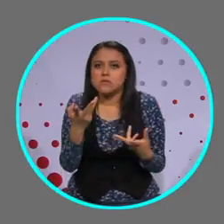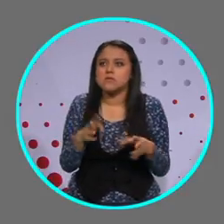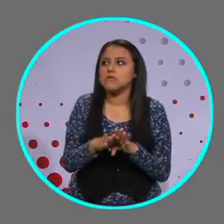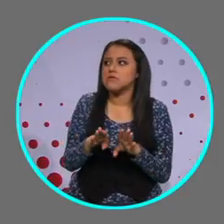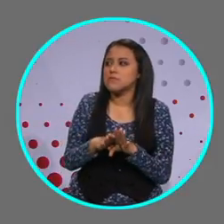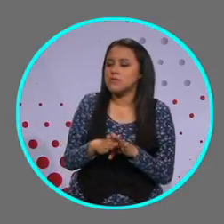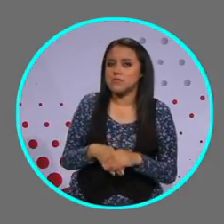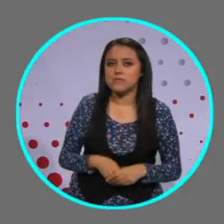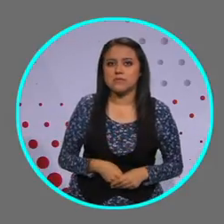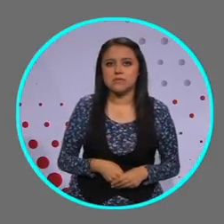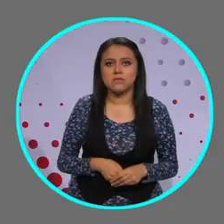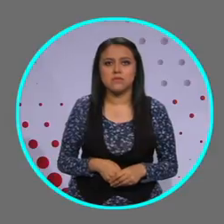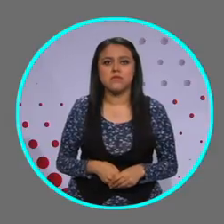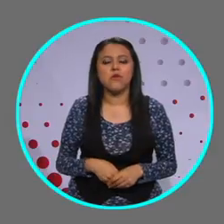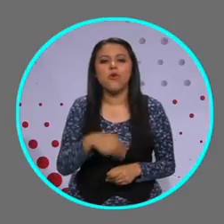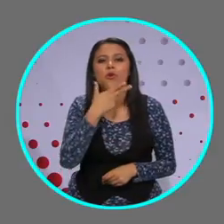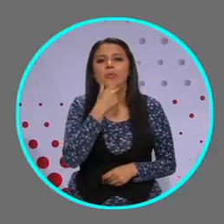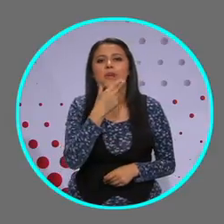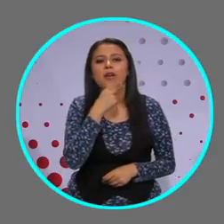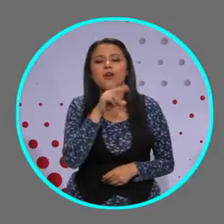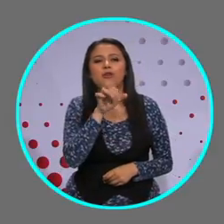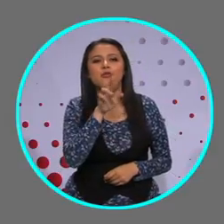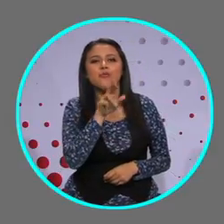zuma el urbano